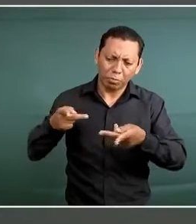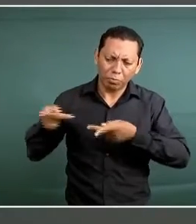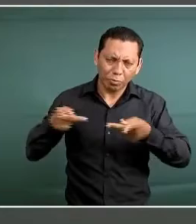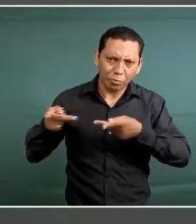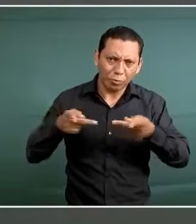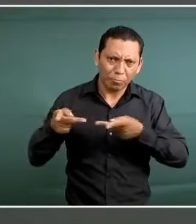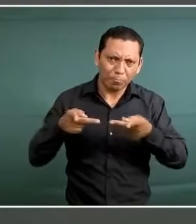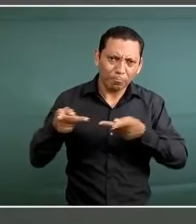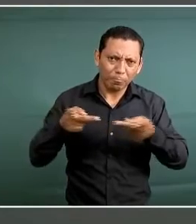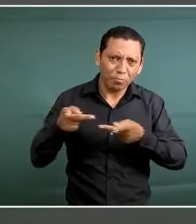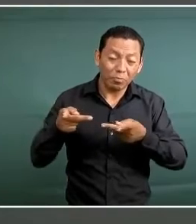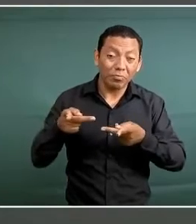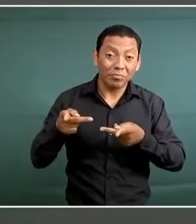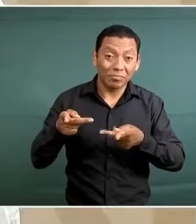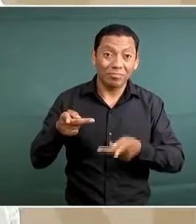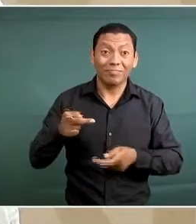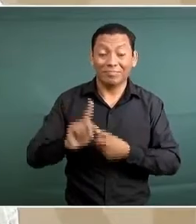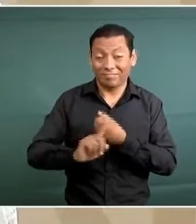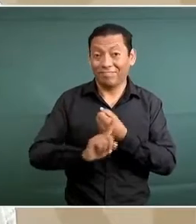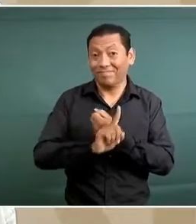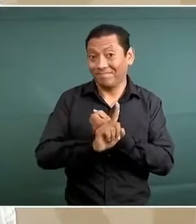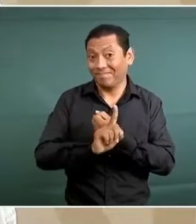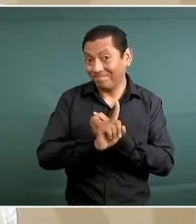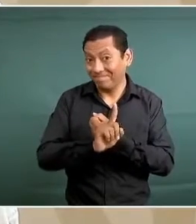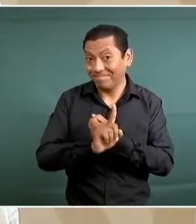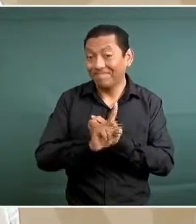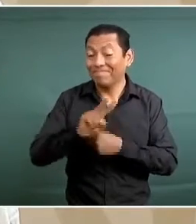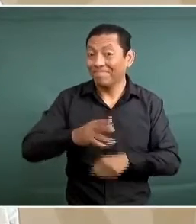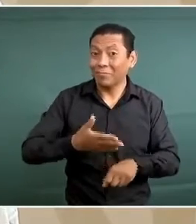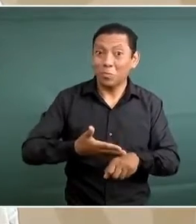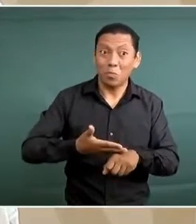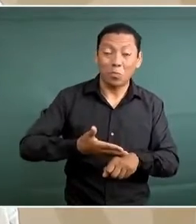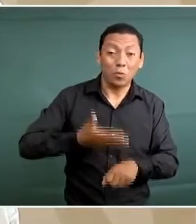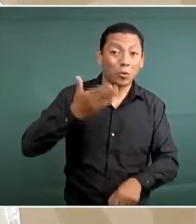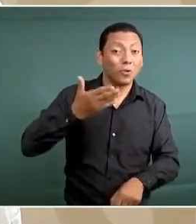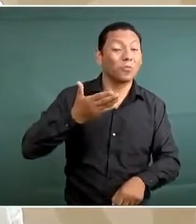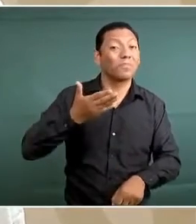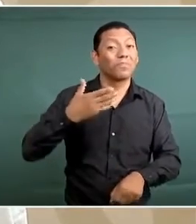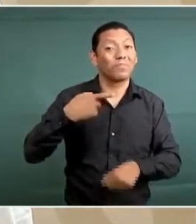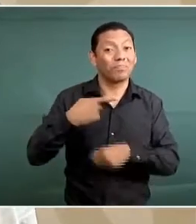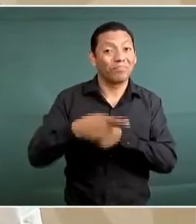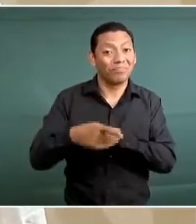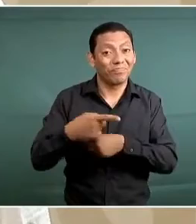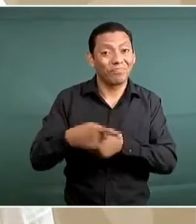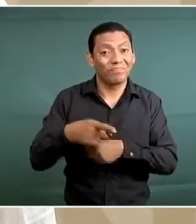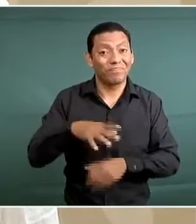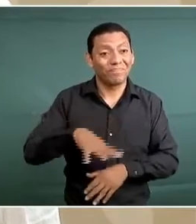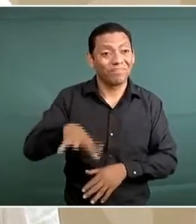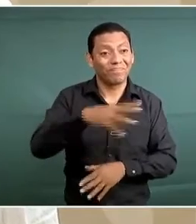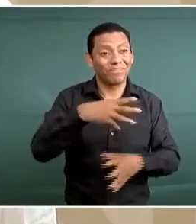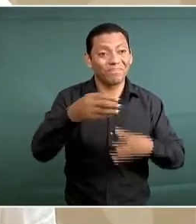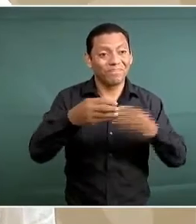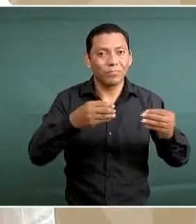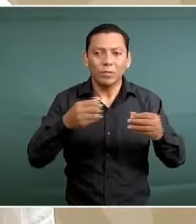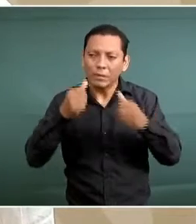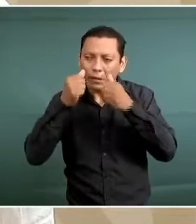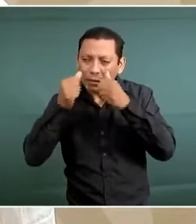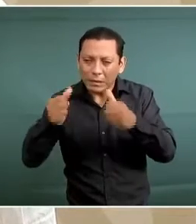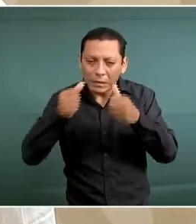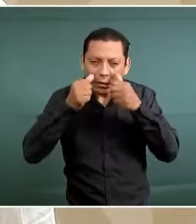un problema muy grave muy delicado se ha venido atendiendo